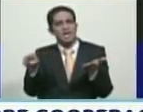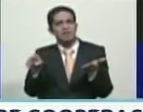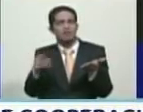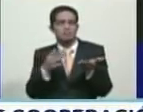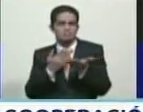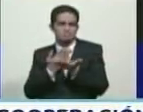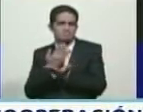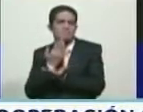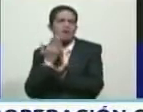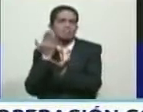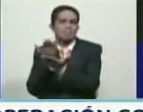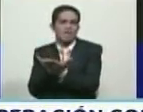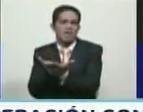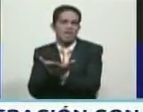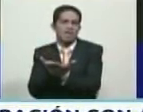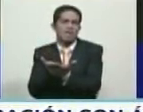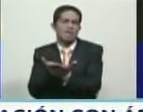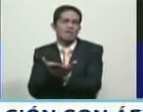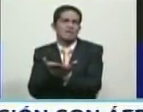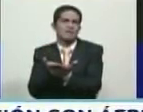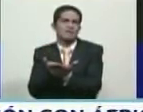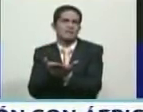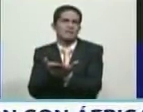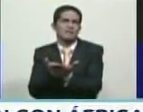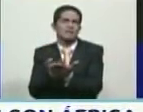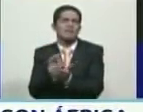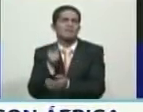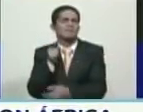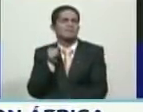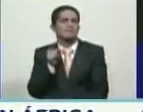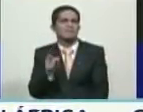plantean, and that is not